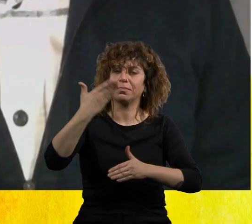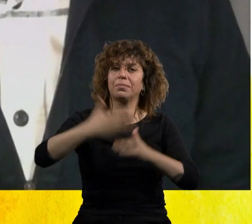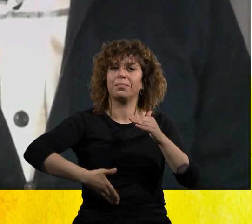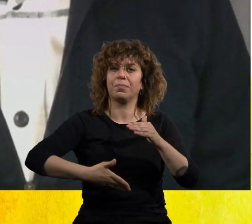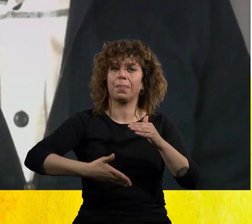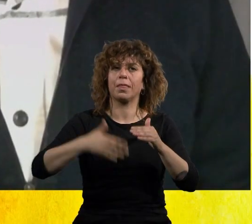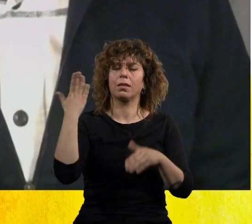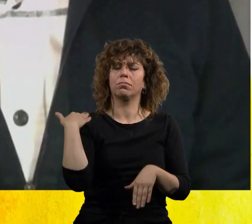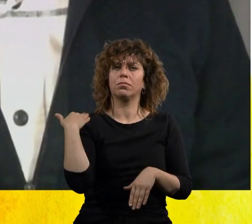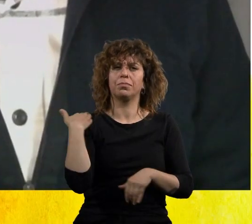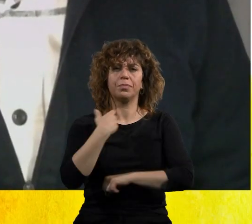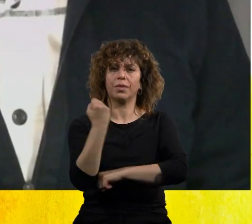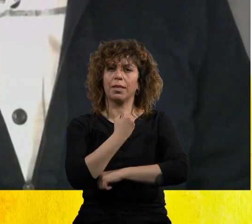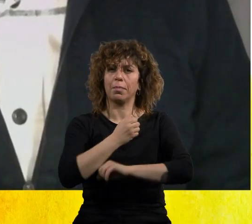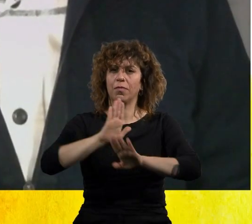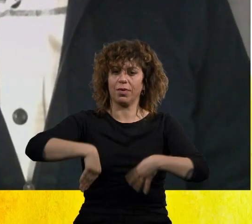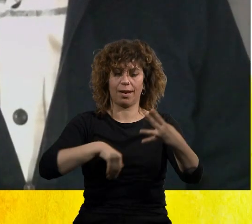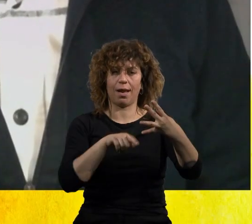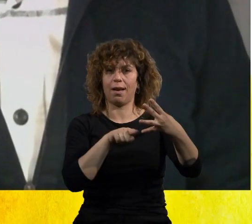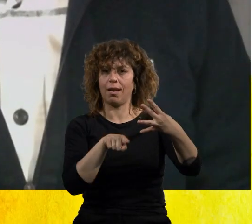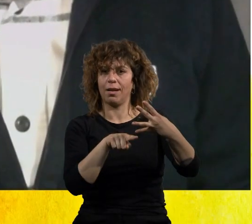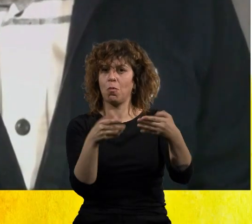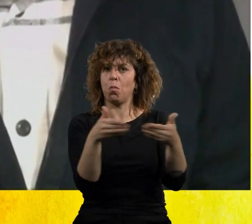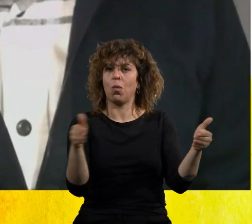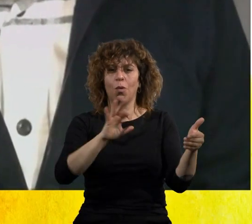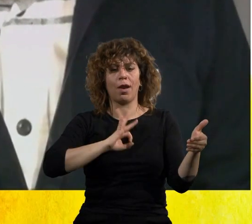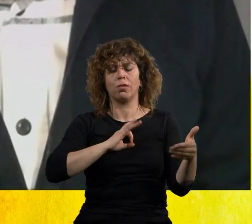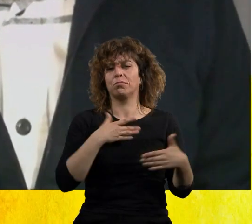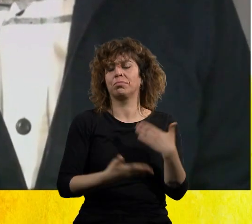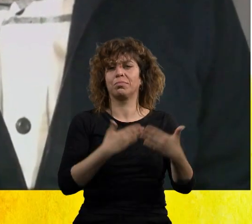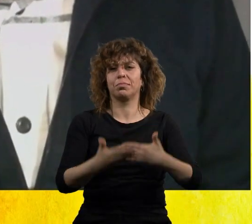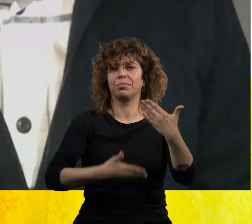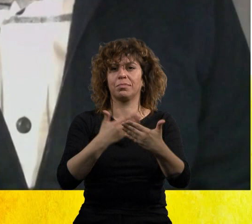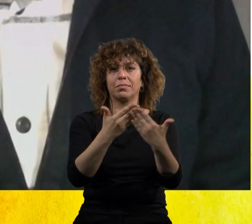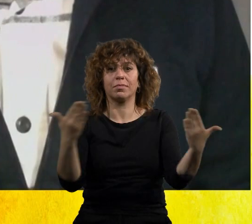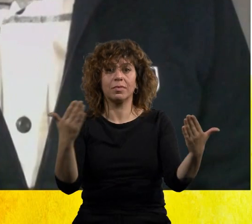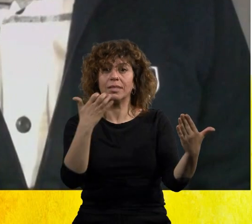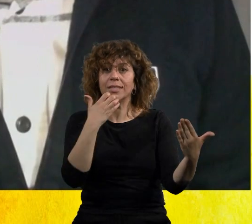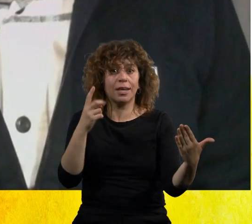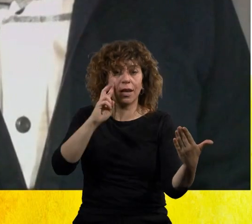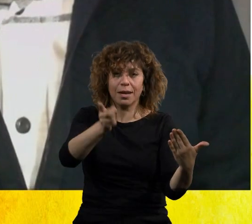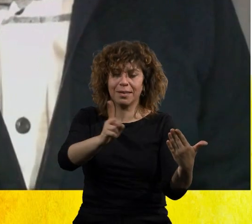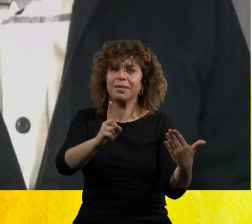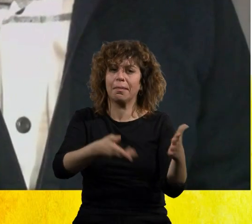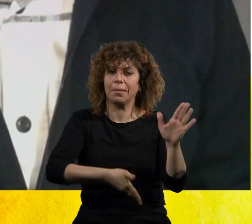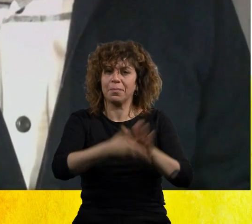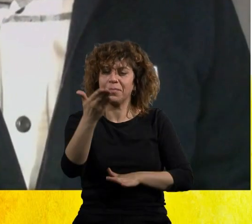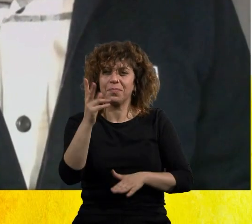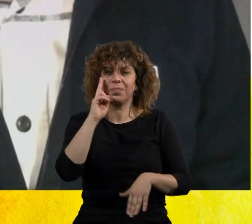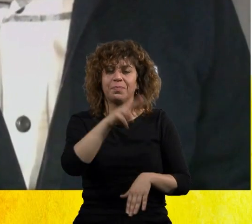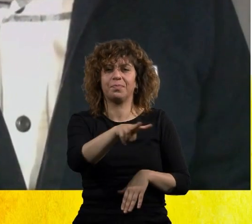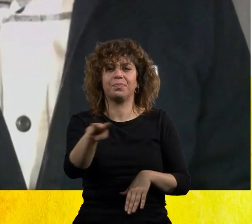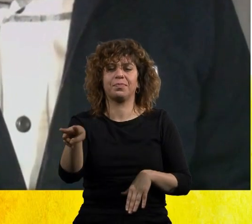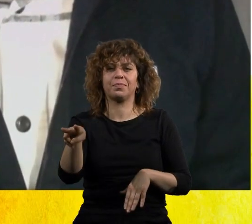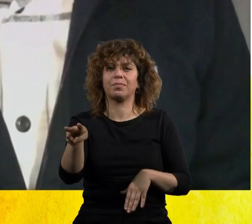bueno, se inauguró en diciembre, a finales de diciembre, ha estado todo enero, ¿verdad? El que Sí. no la haya visto todavía se puede escapar para verla.